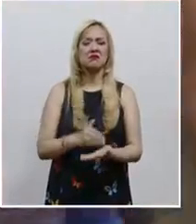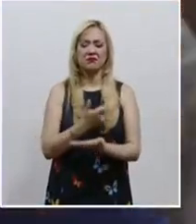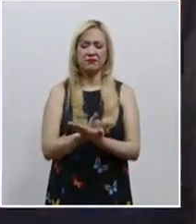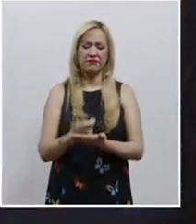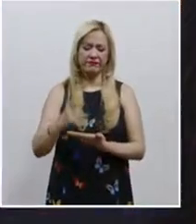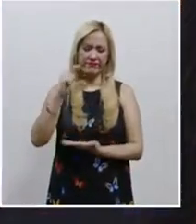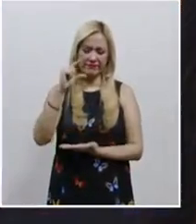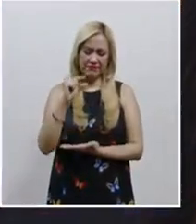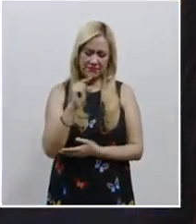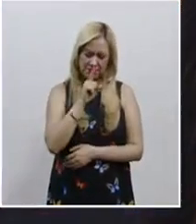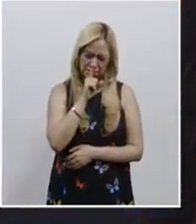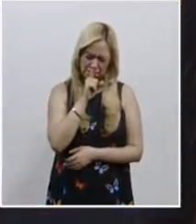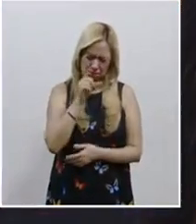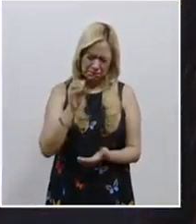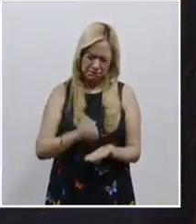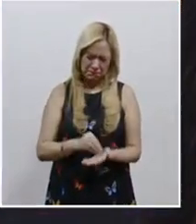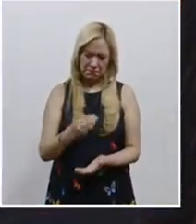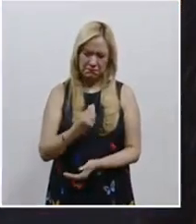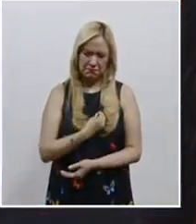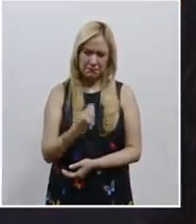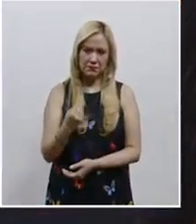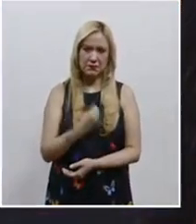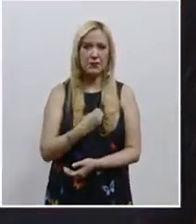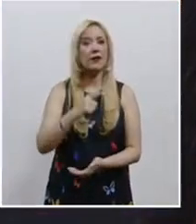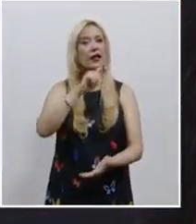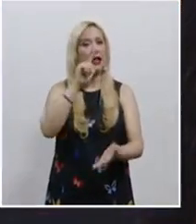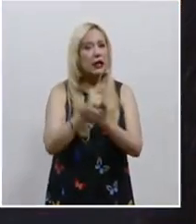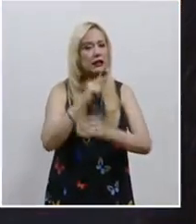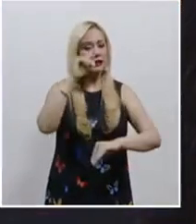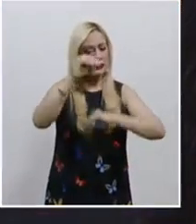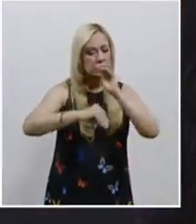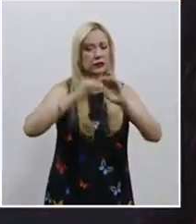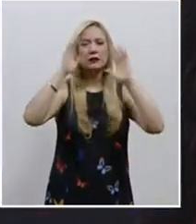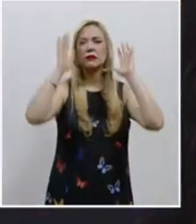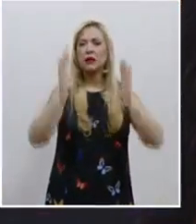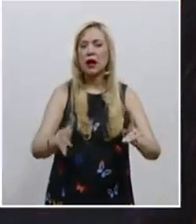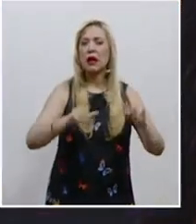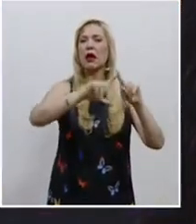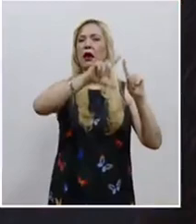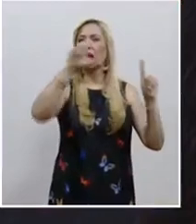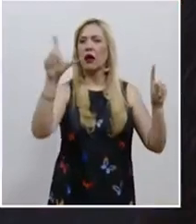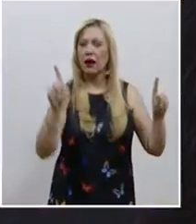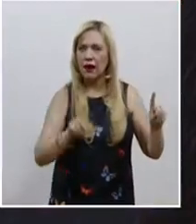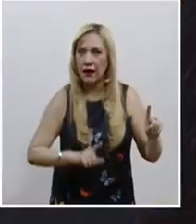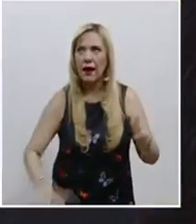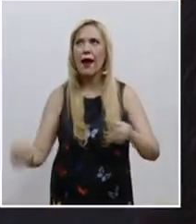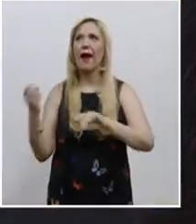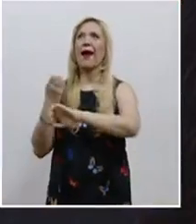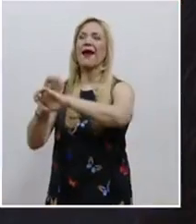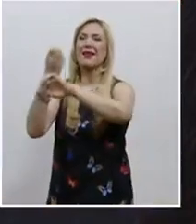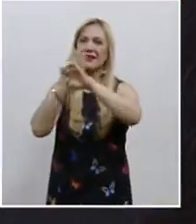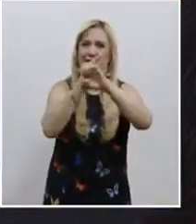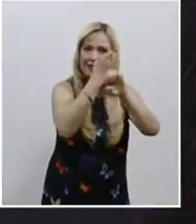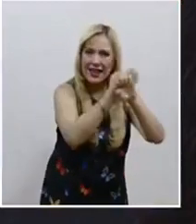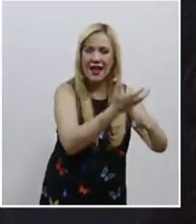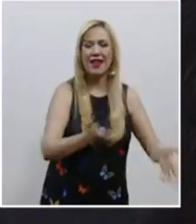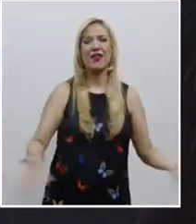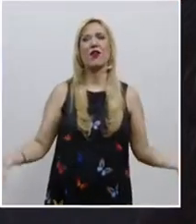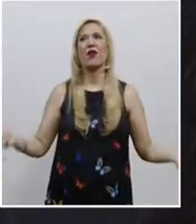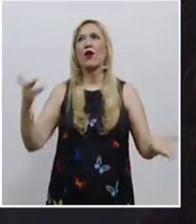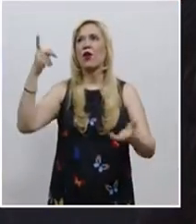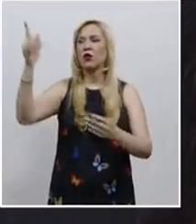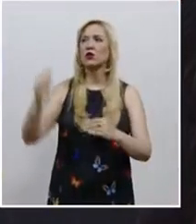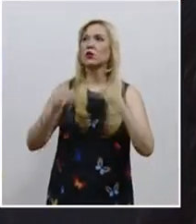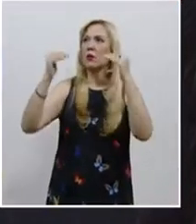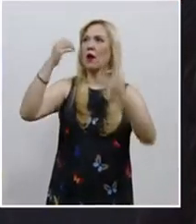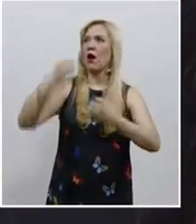salarios. Y por más que se ha legislado a nivel federal, a niveles estatales, por más tesis de la Suprema